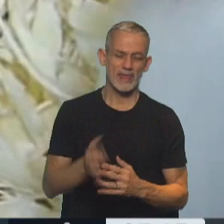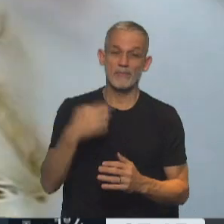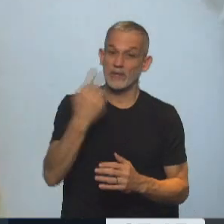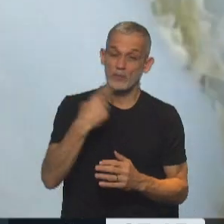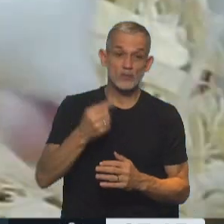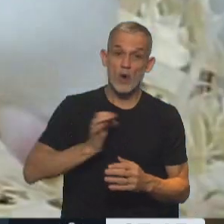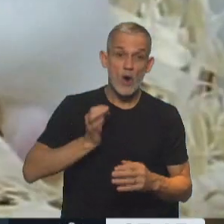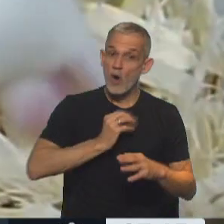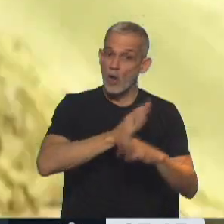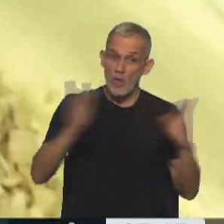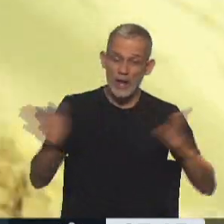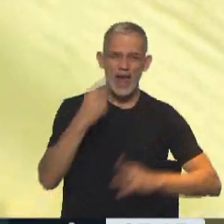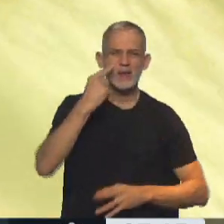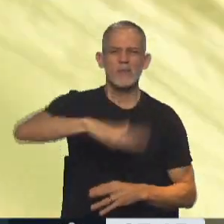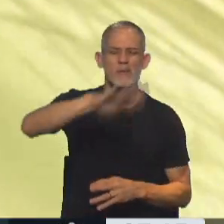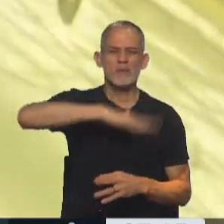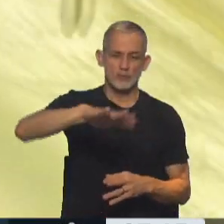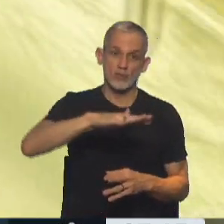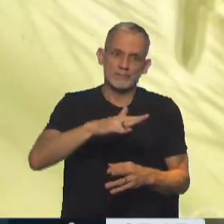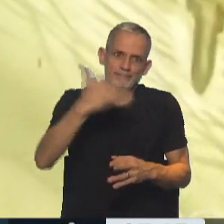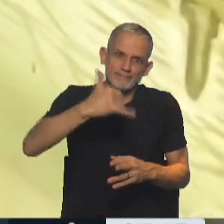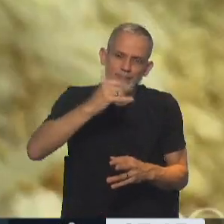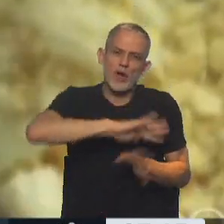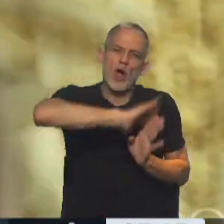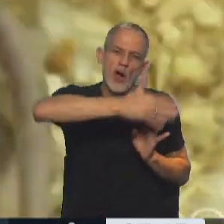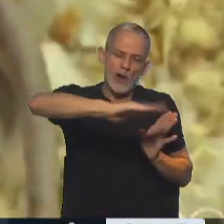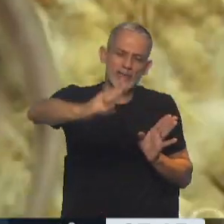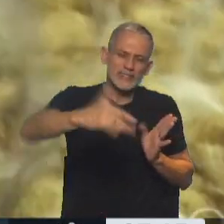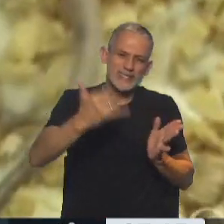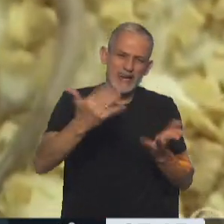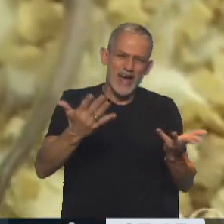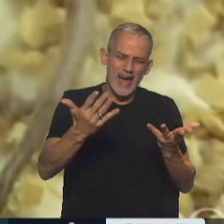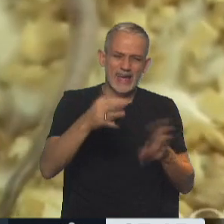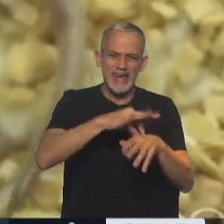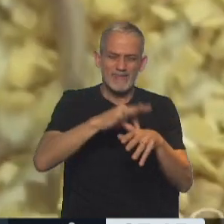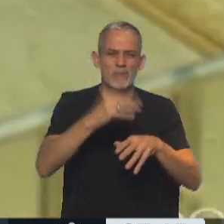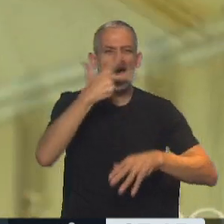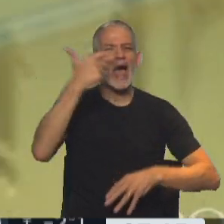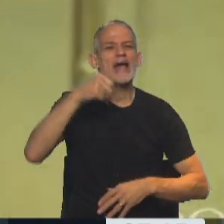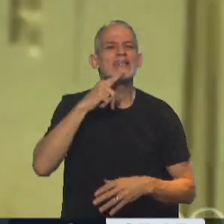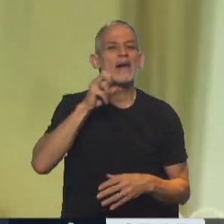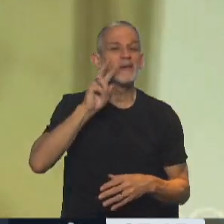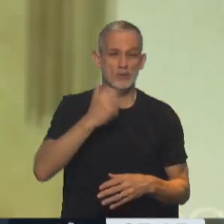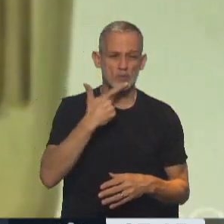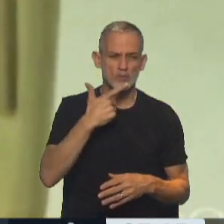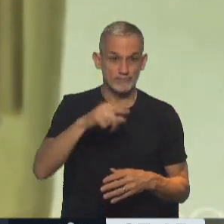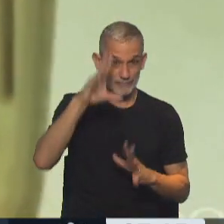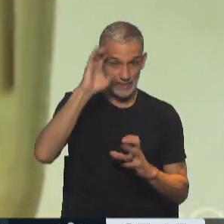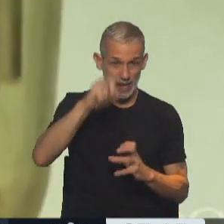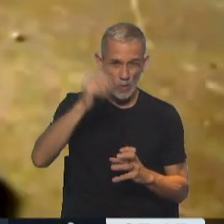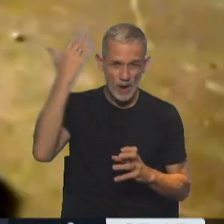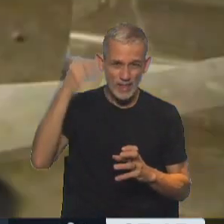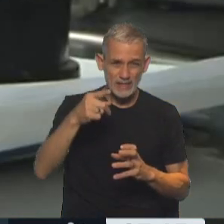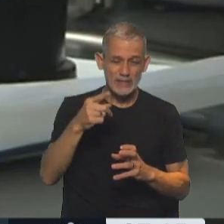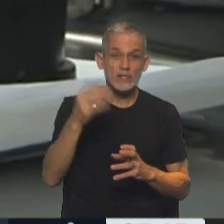durante todo el año, porque vivimos en una zona endémica, ¿no? Nuestra cordillera es endémica de hantavirus. No sé si recuerdan